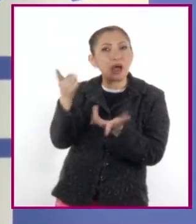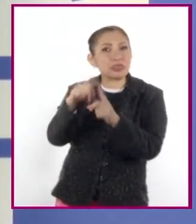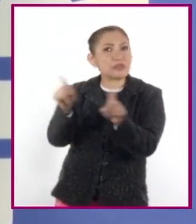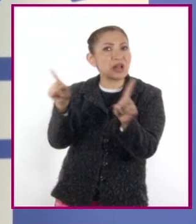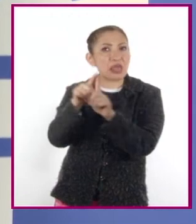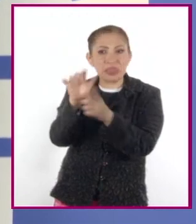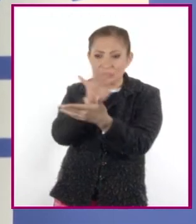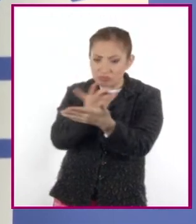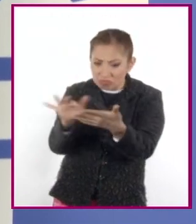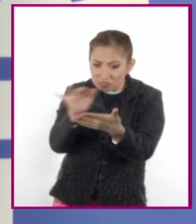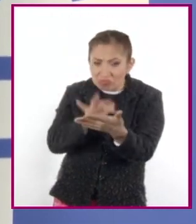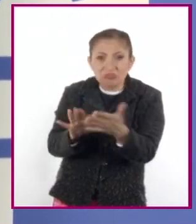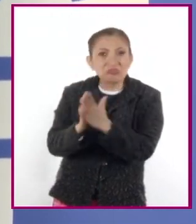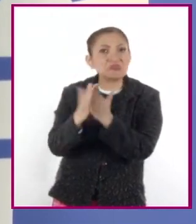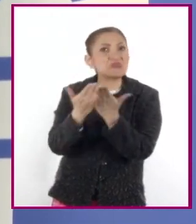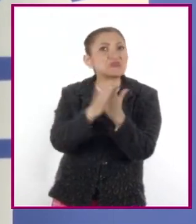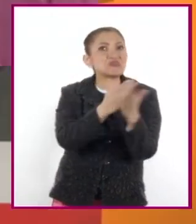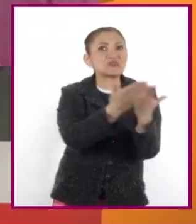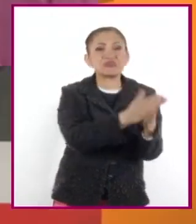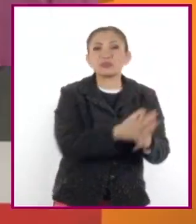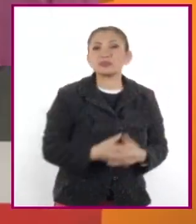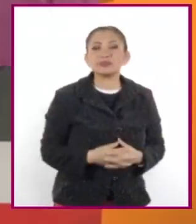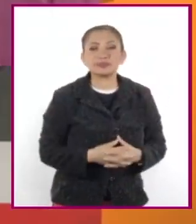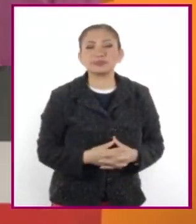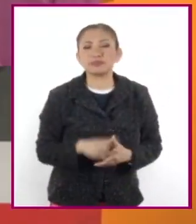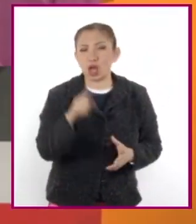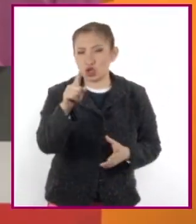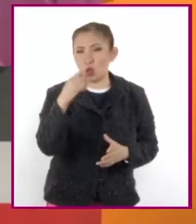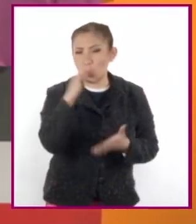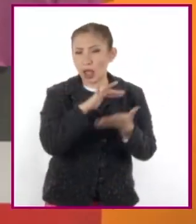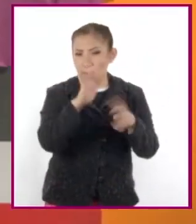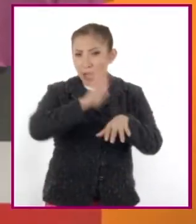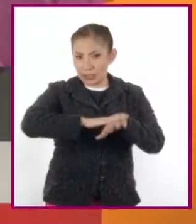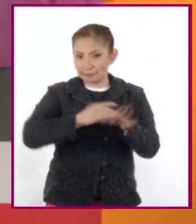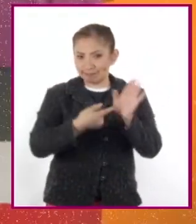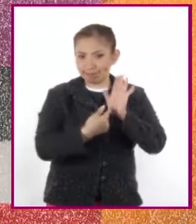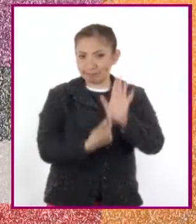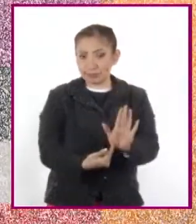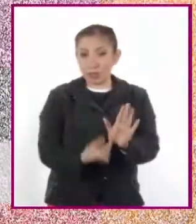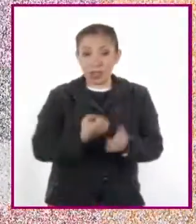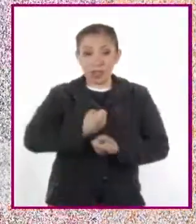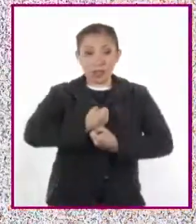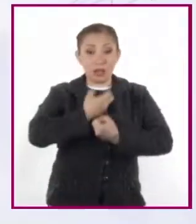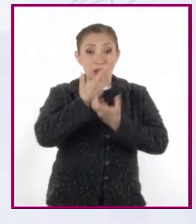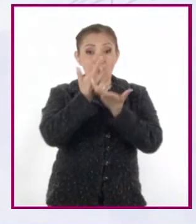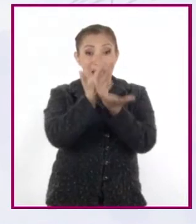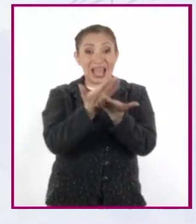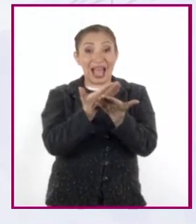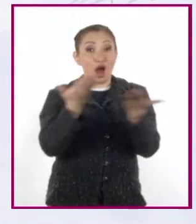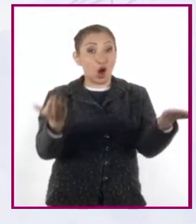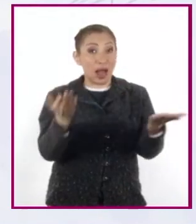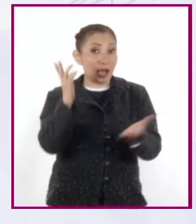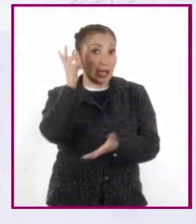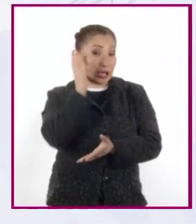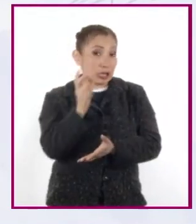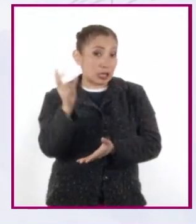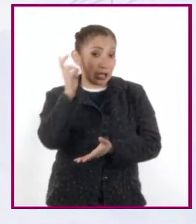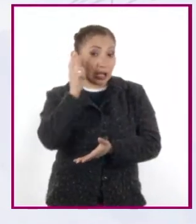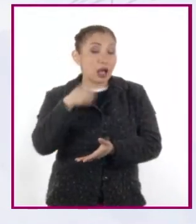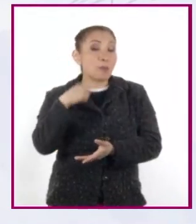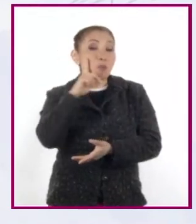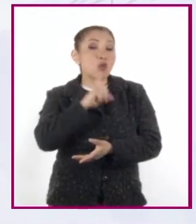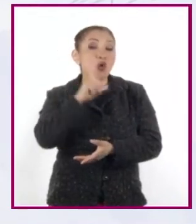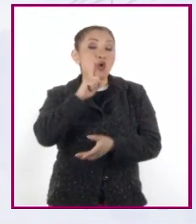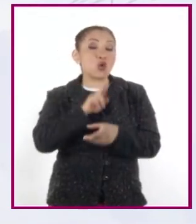tipo de textos literarios. Pero les tengo una lectura más. El poema que ahora escucharemos es de la